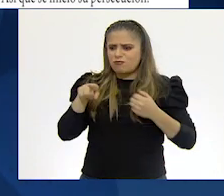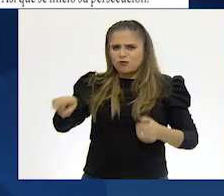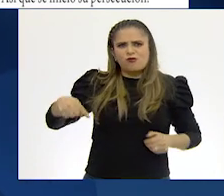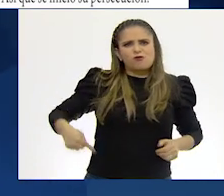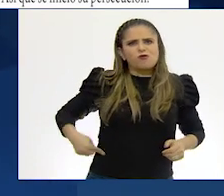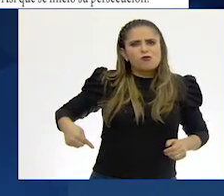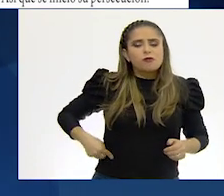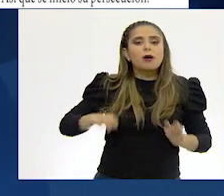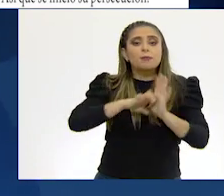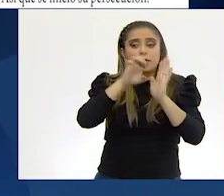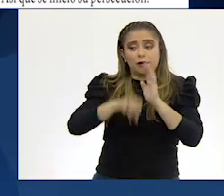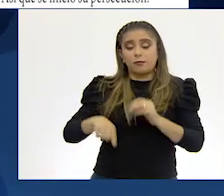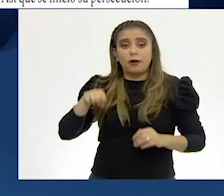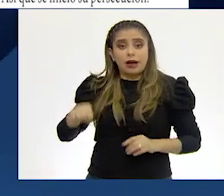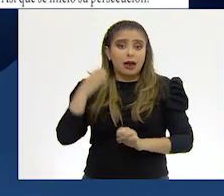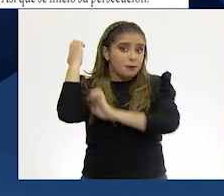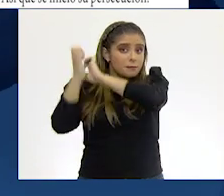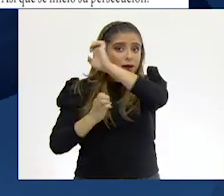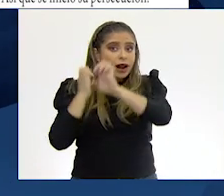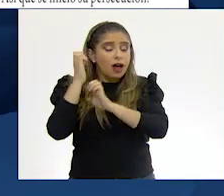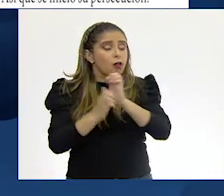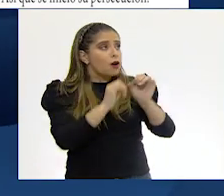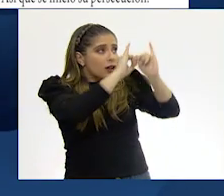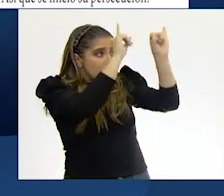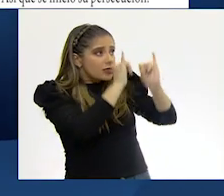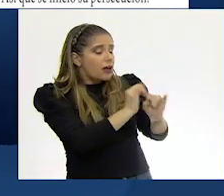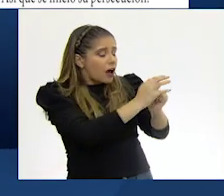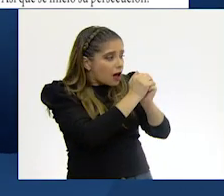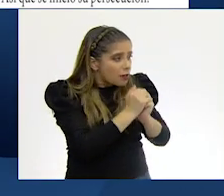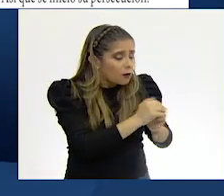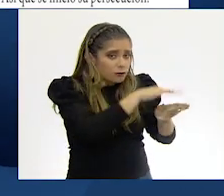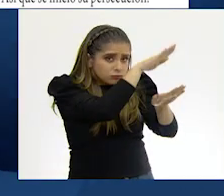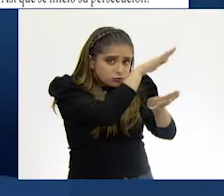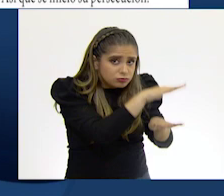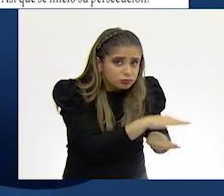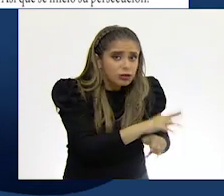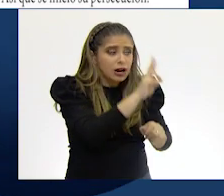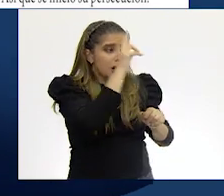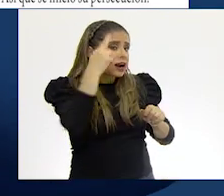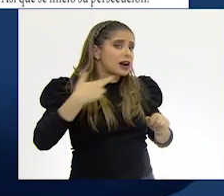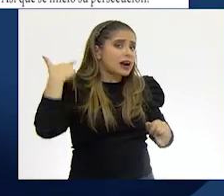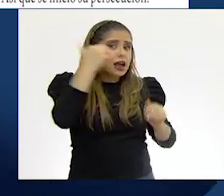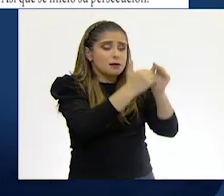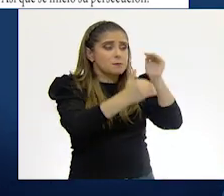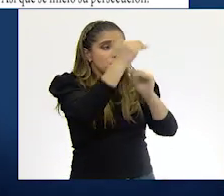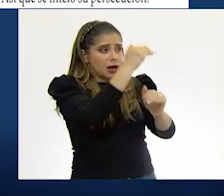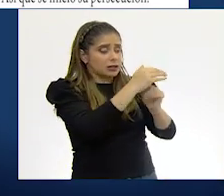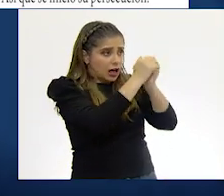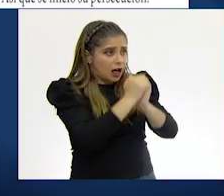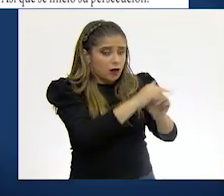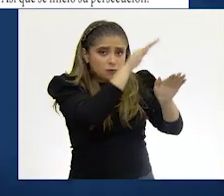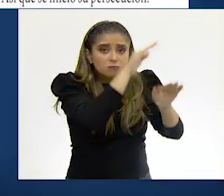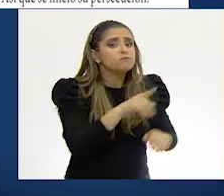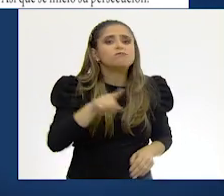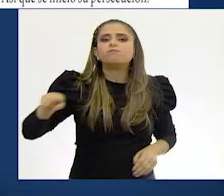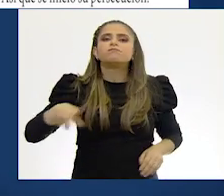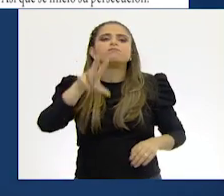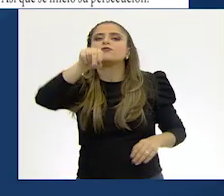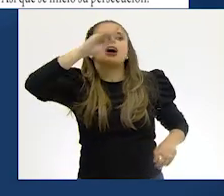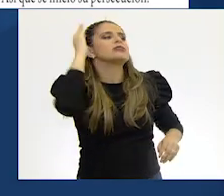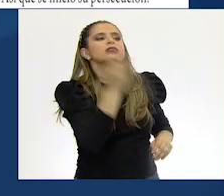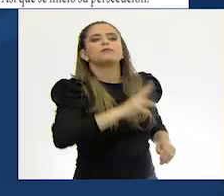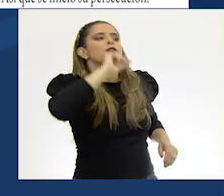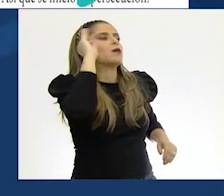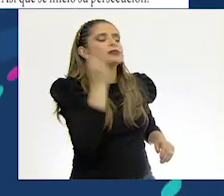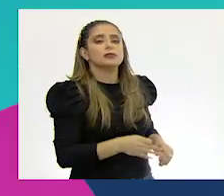se negaba a rendir culto al emperador o a los dioses romanos porque consideraban que solo existía un dios. Así que se inició